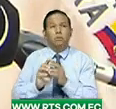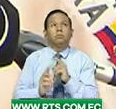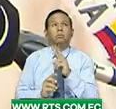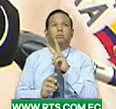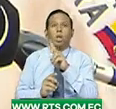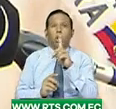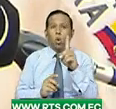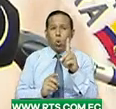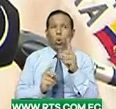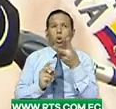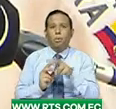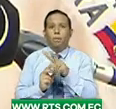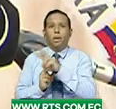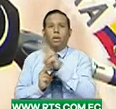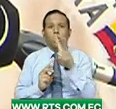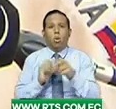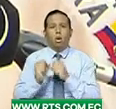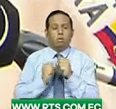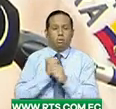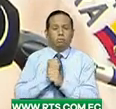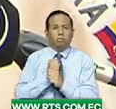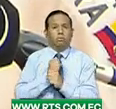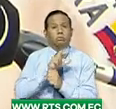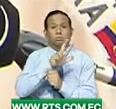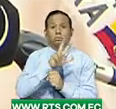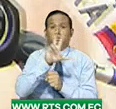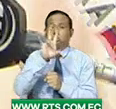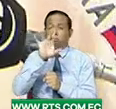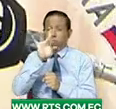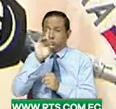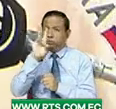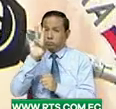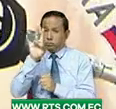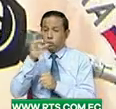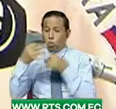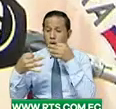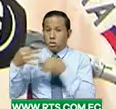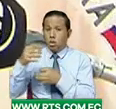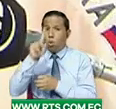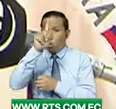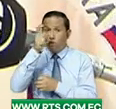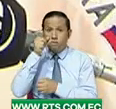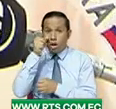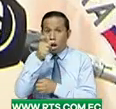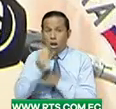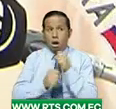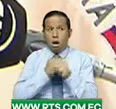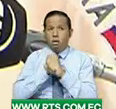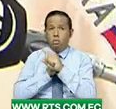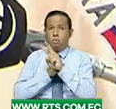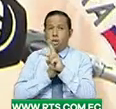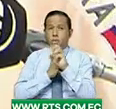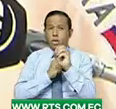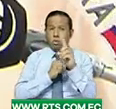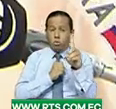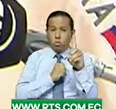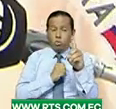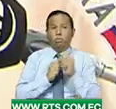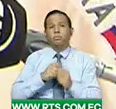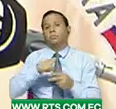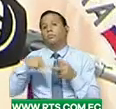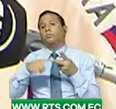2022, de 387 jueces, un fiscal. en el año 2021 y dos en el